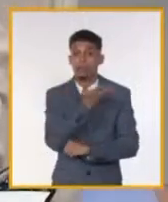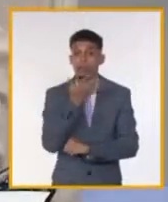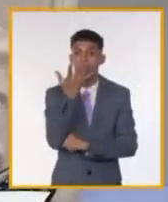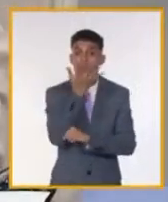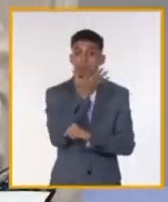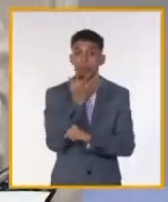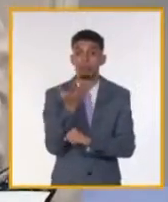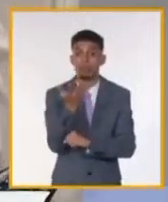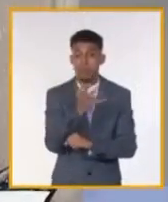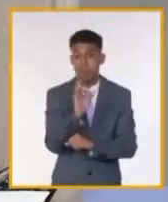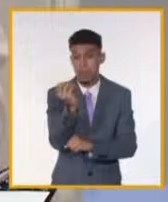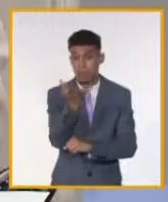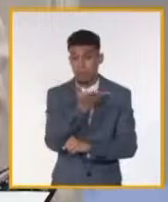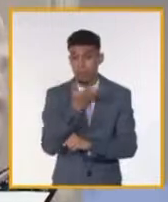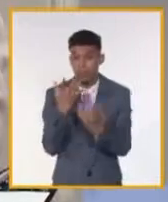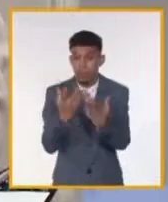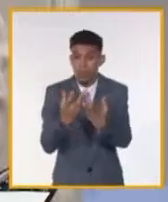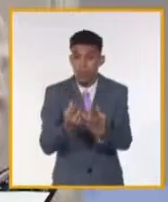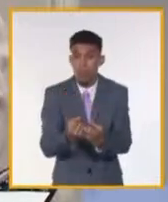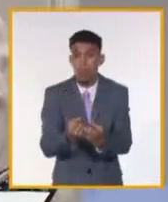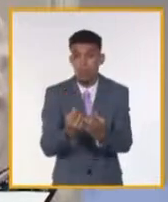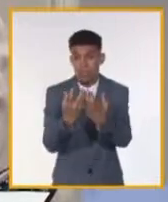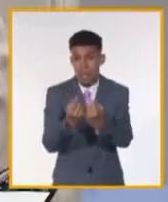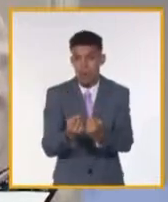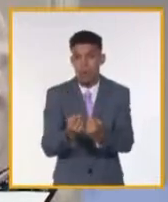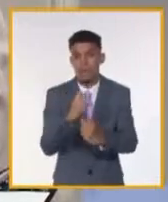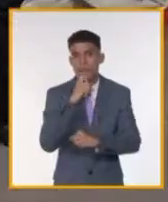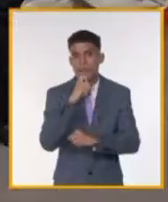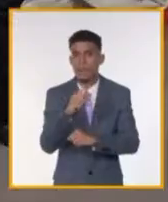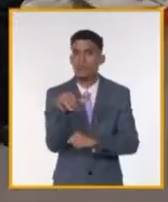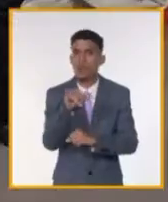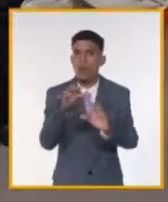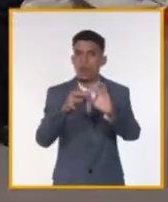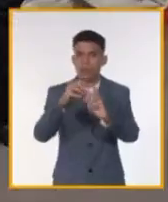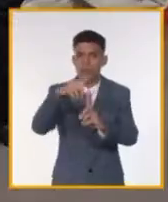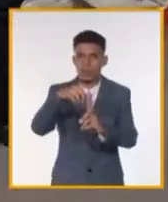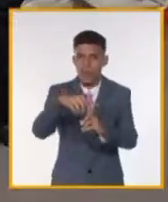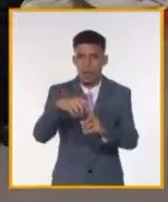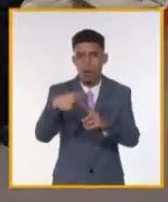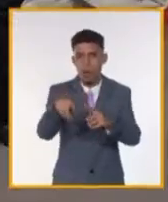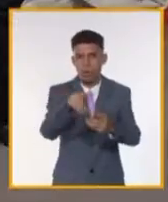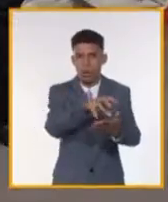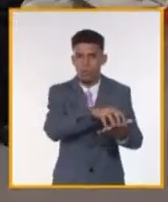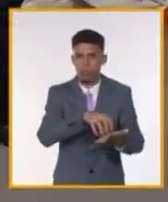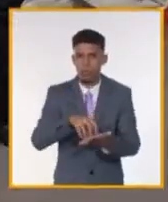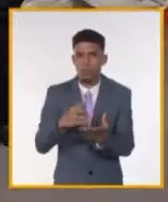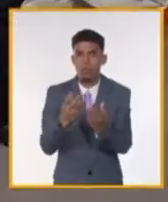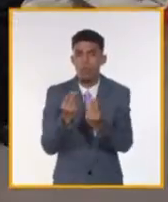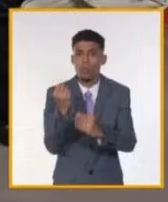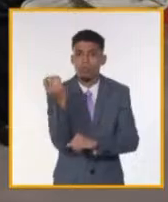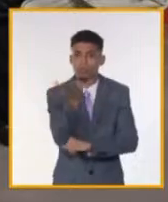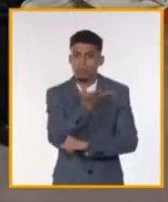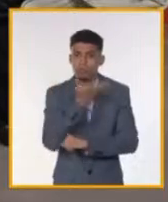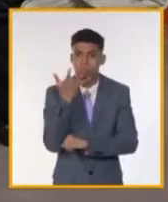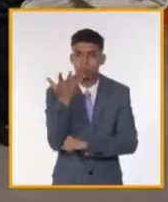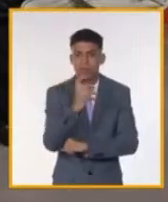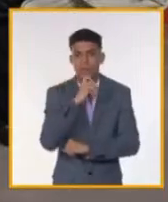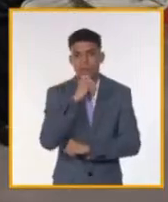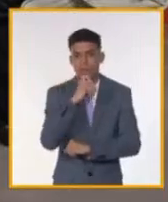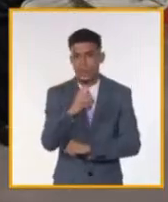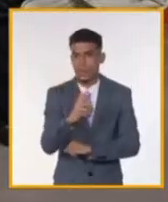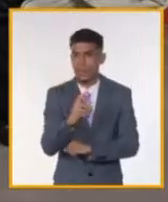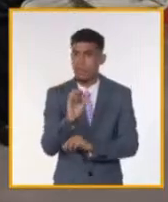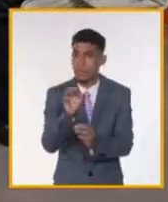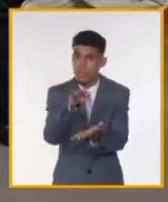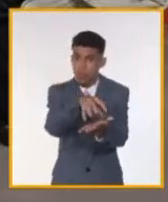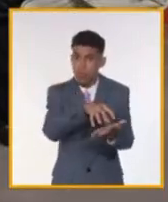permite una mayor evaporación. Es lo que pasa ahí en Guantánamo, lo que pasa en Puerto Padre. Son los lugares donde hay mucho viento, ¿no? Son lugares donde hay viento,